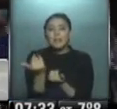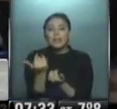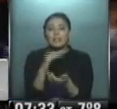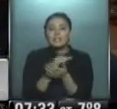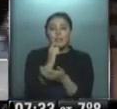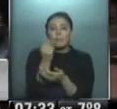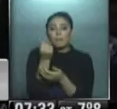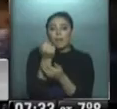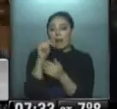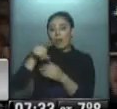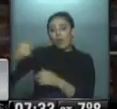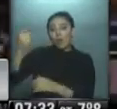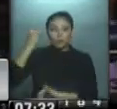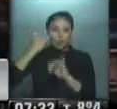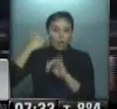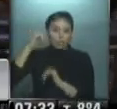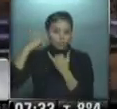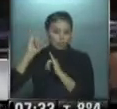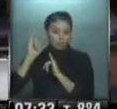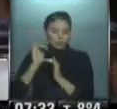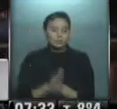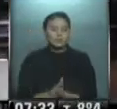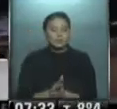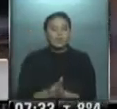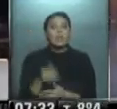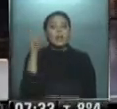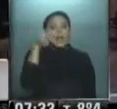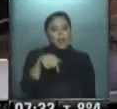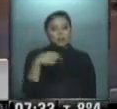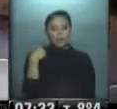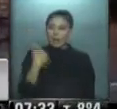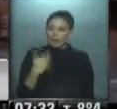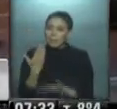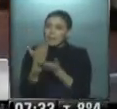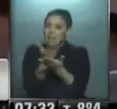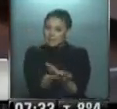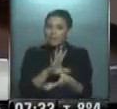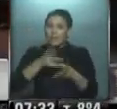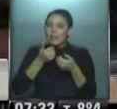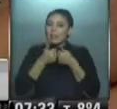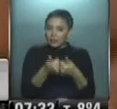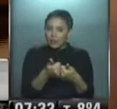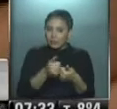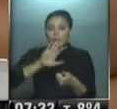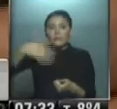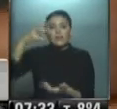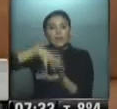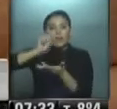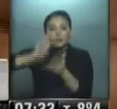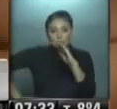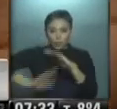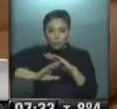del valor que se le reconoce a los otros acreedores esto es lo que presenta argentina ante la corte suprema de